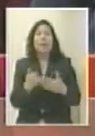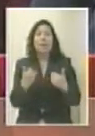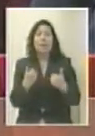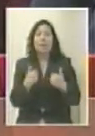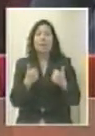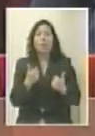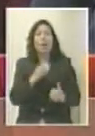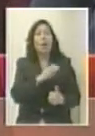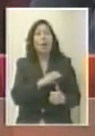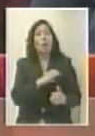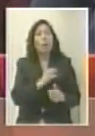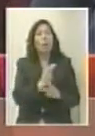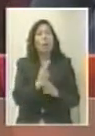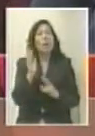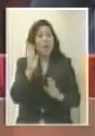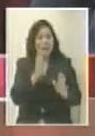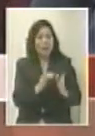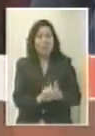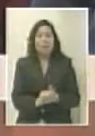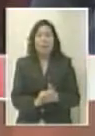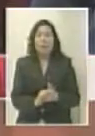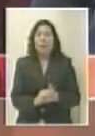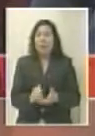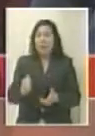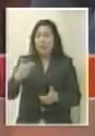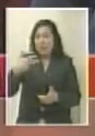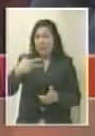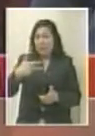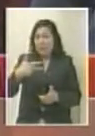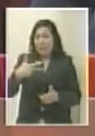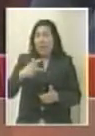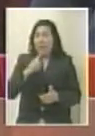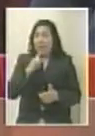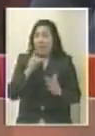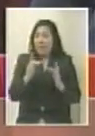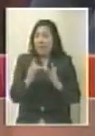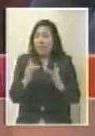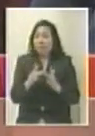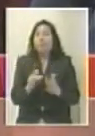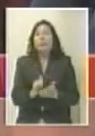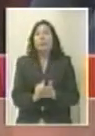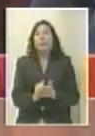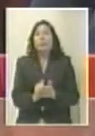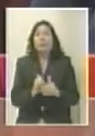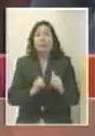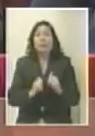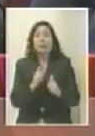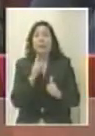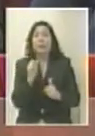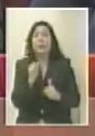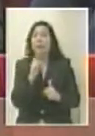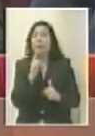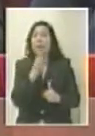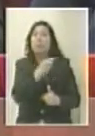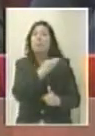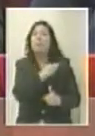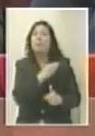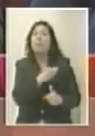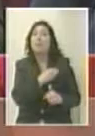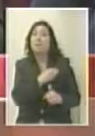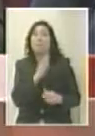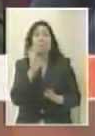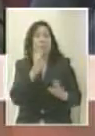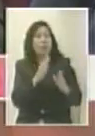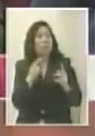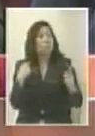tenga buenas conductas ambientales. Un tercer elemento en el cual el ente rector y administrador del sistema es el Ministerio del Ambiente